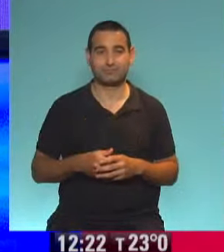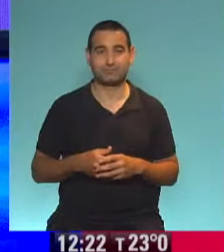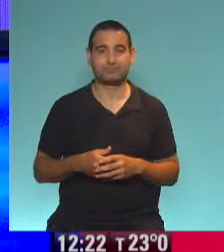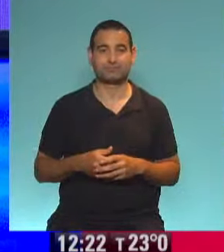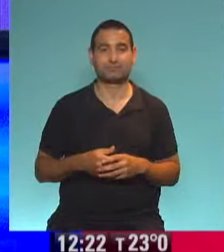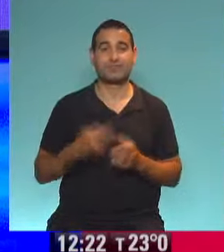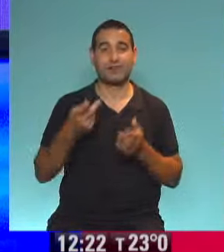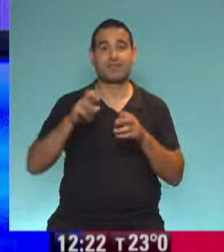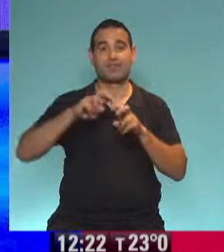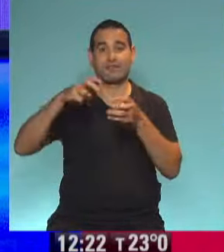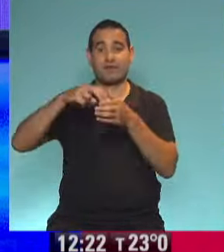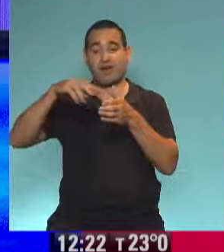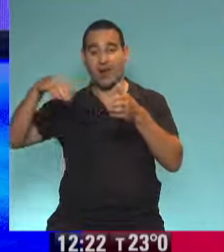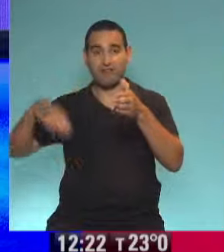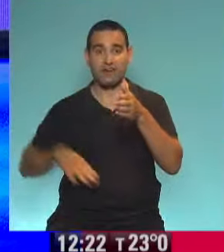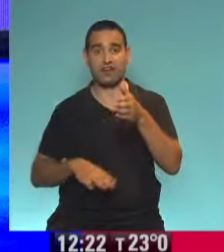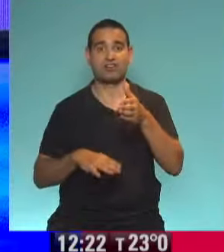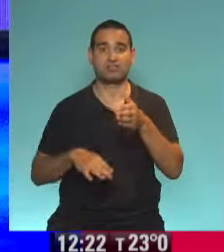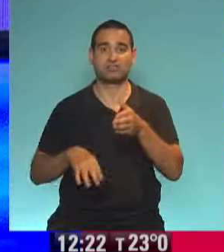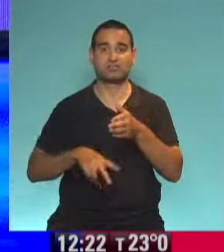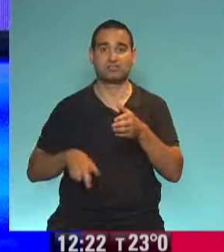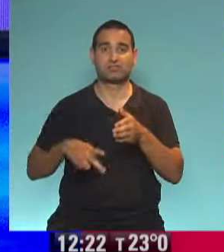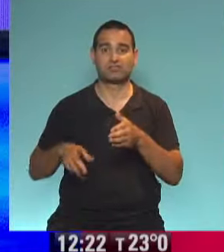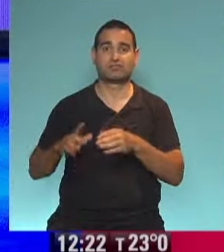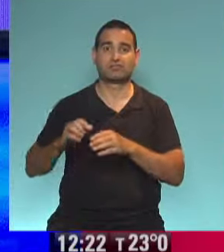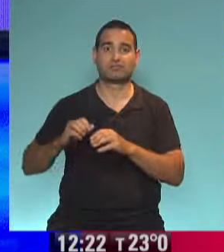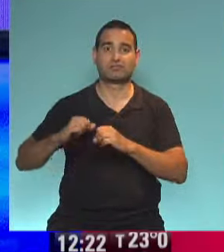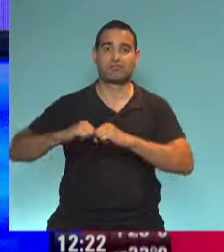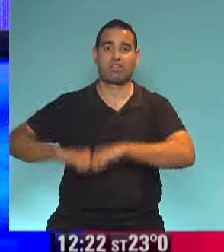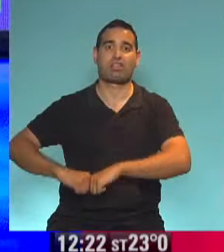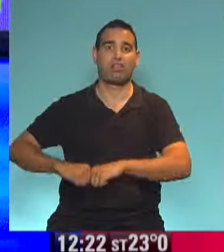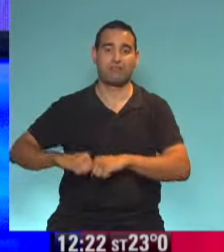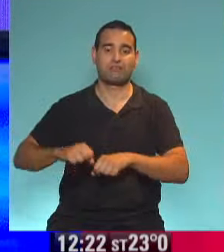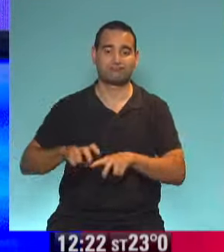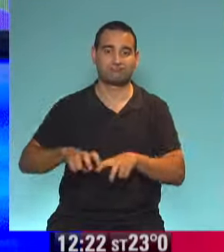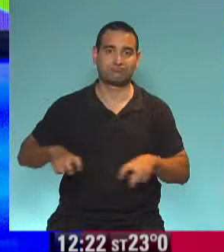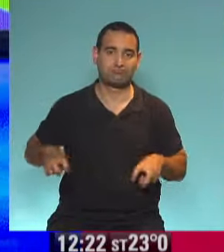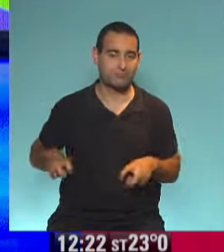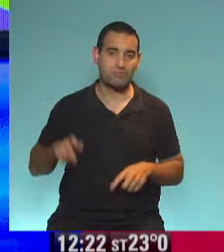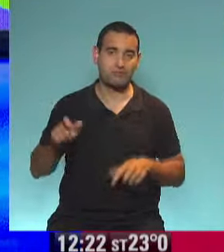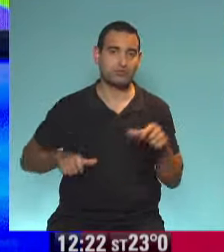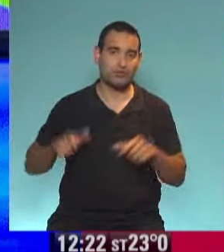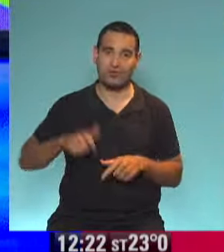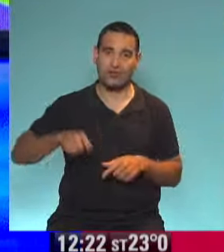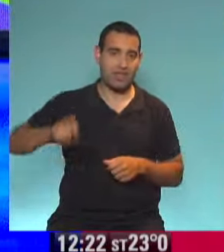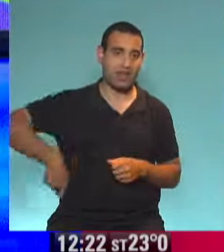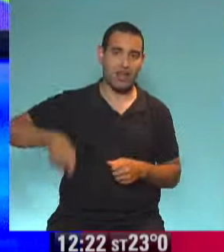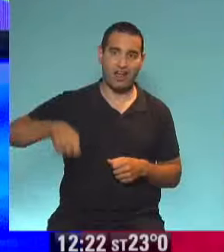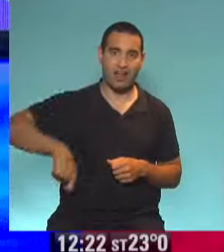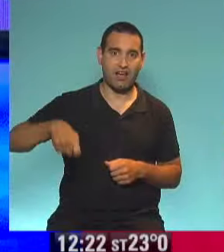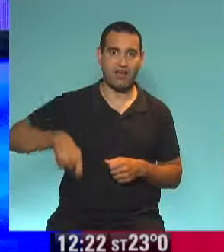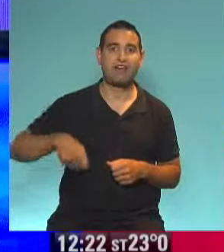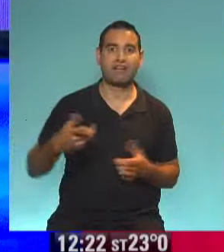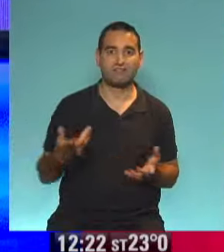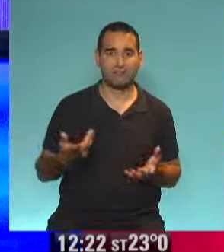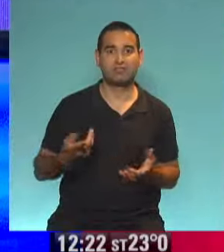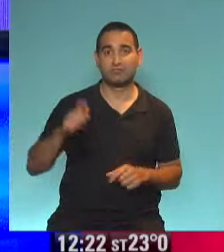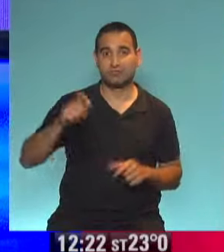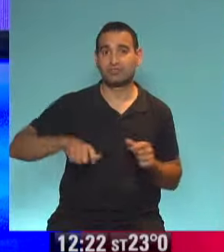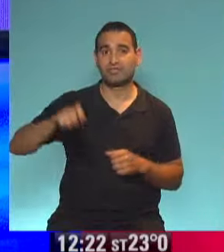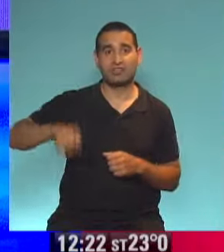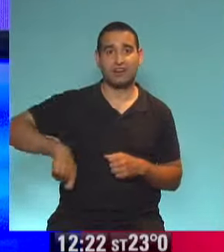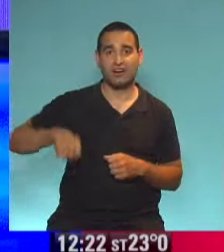En la parte de arriba. Y en las bodegas, como dijimos la clase pasada y la anterior que estuvimos hablando toda la semana, estaban las personas esclavizadas, que ahora la decimos así por esto que